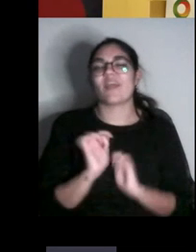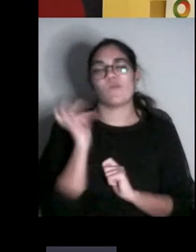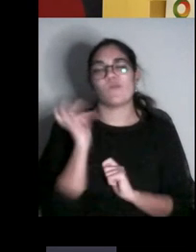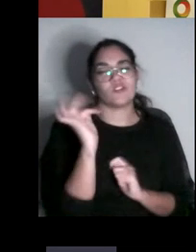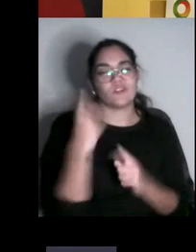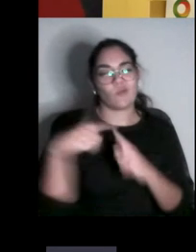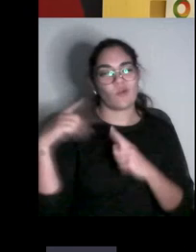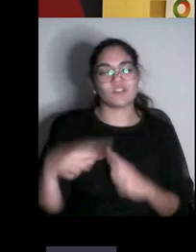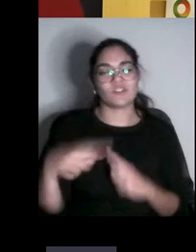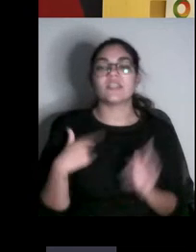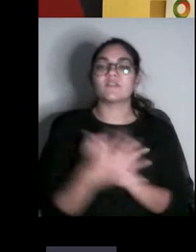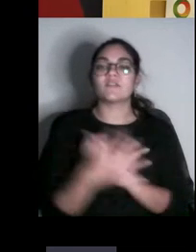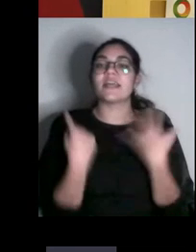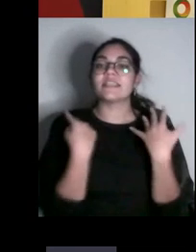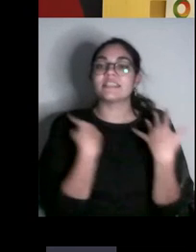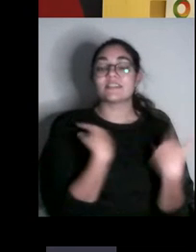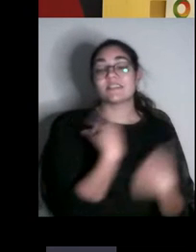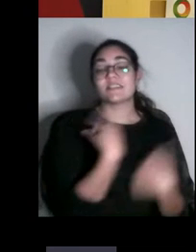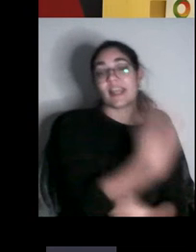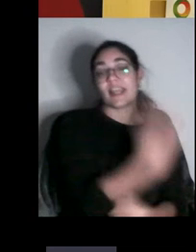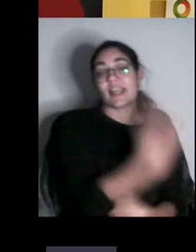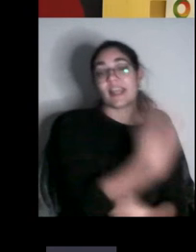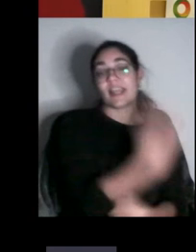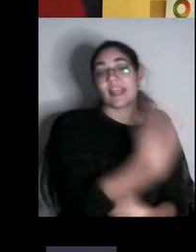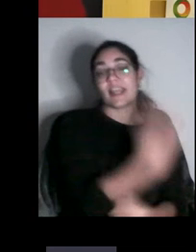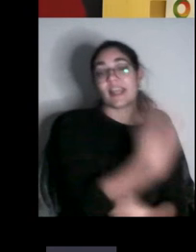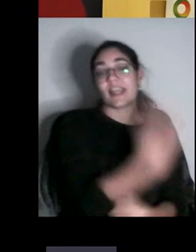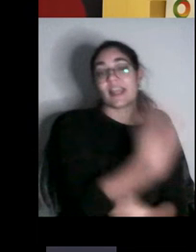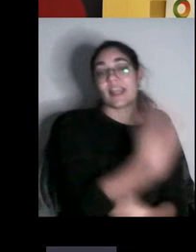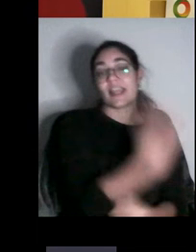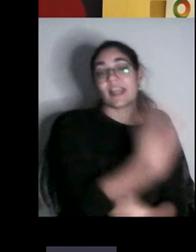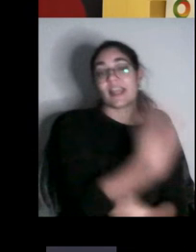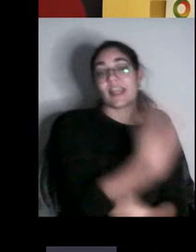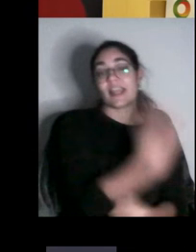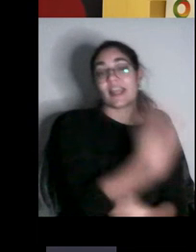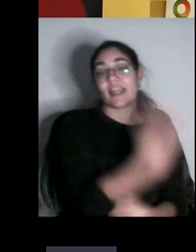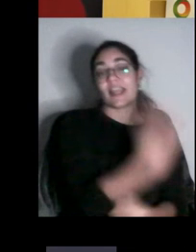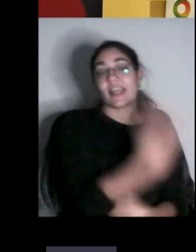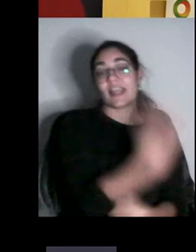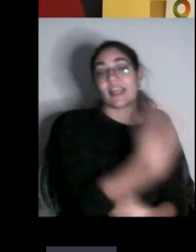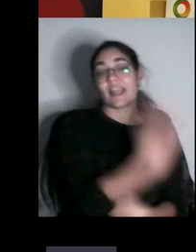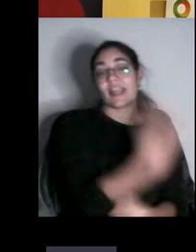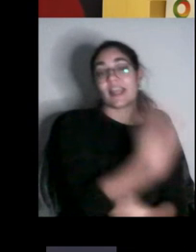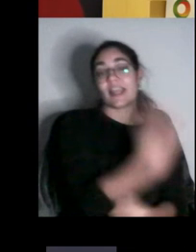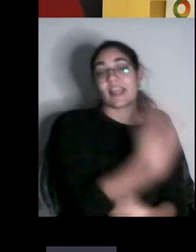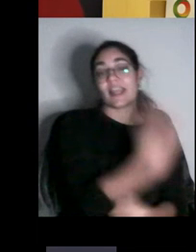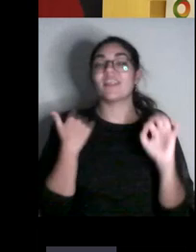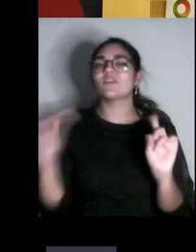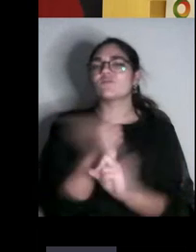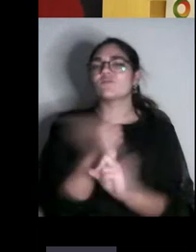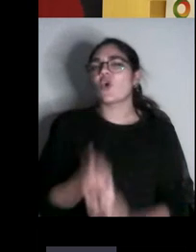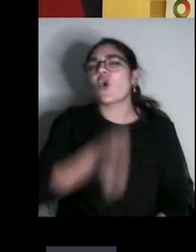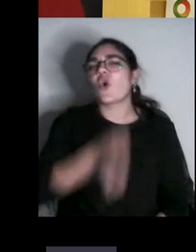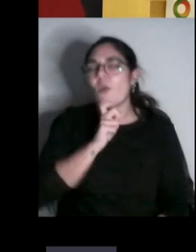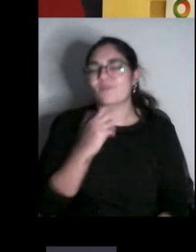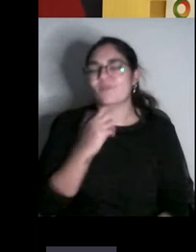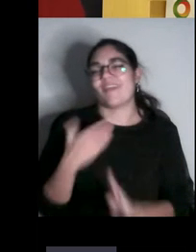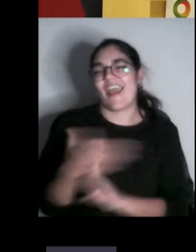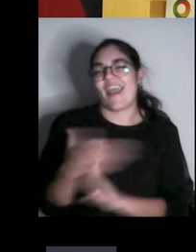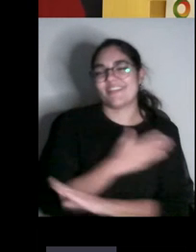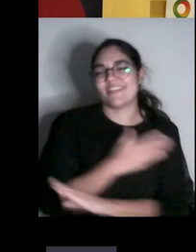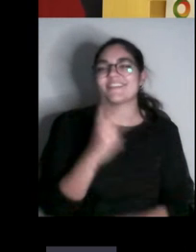personajes especiales tres por cada uno de los grupos este este personaje se reparten con un cajón que dijimos al